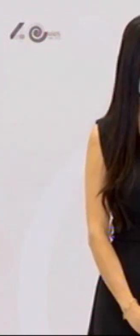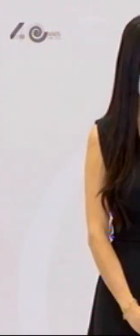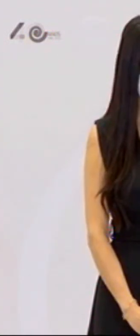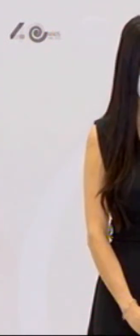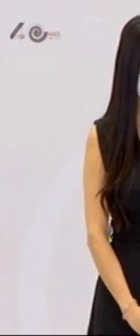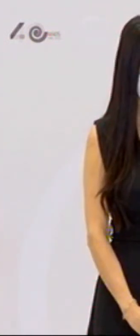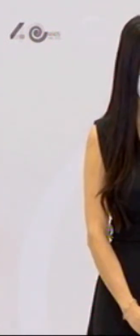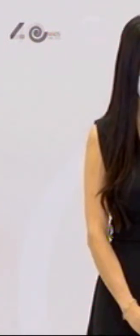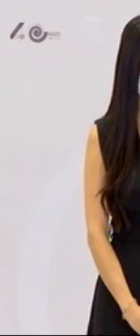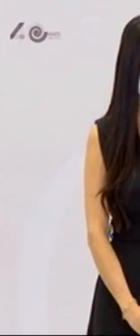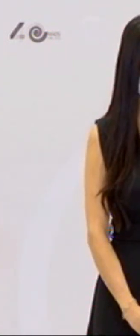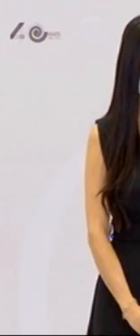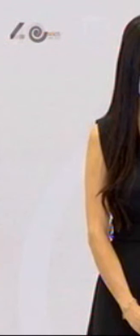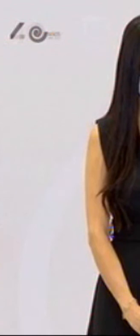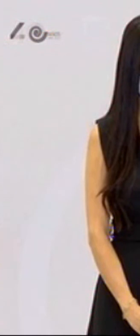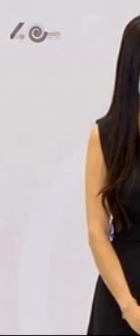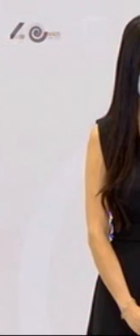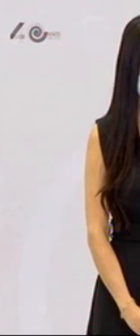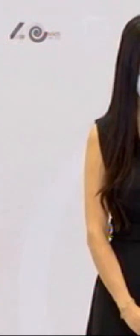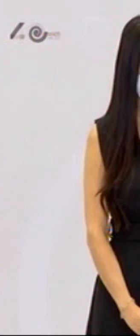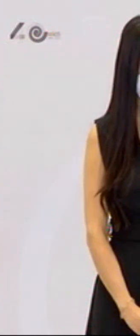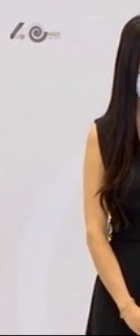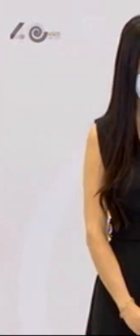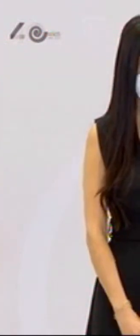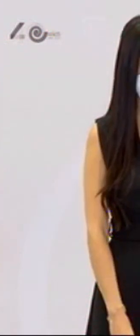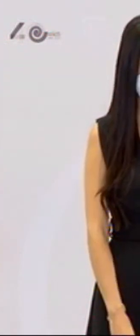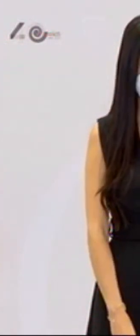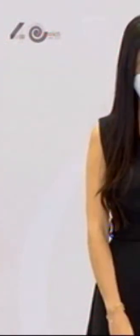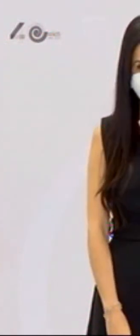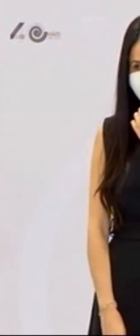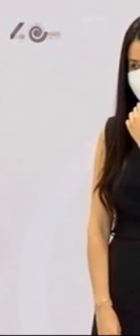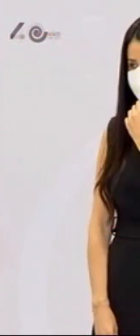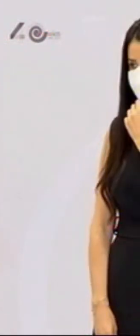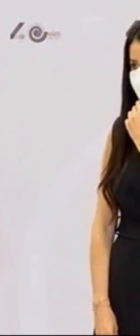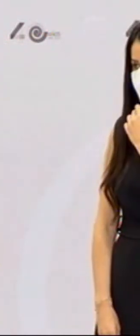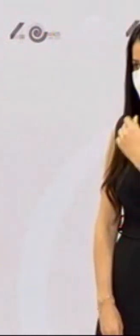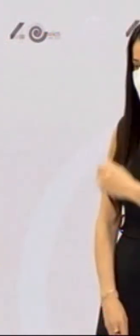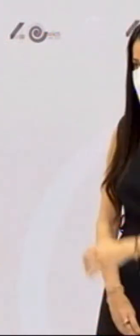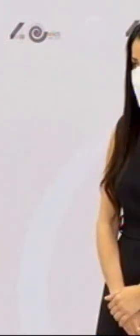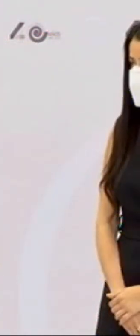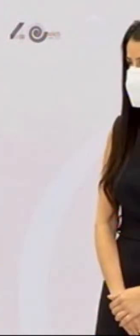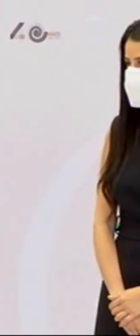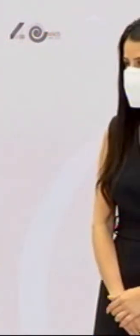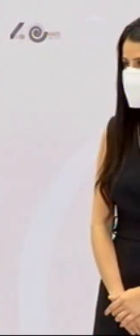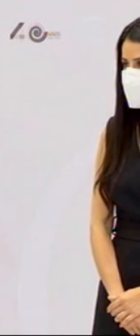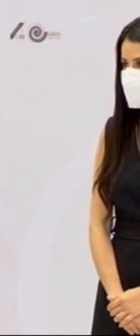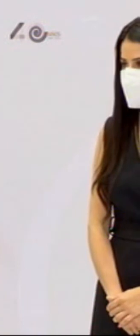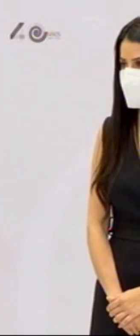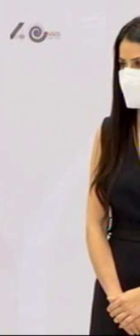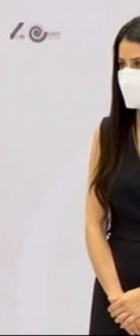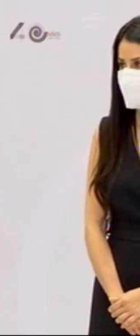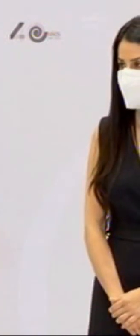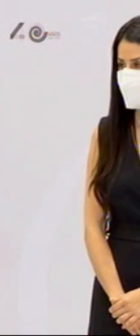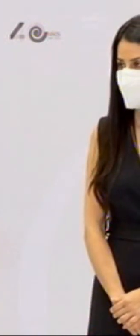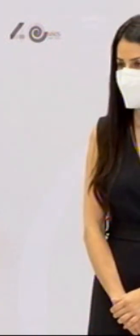época. Hay que recordar que no hay ninguna época en la historia de en nuestro